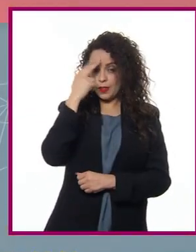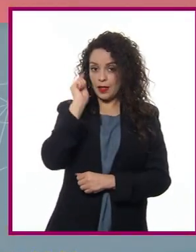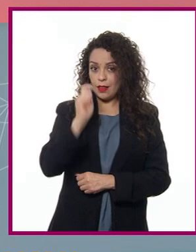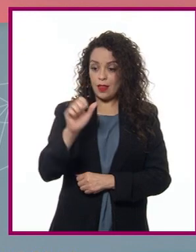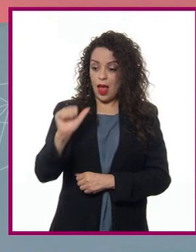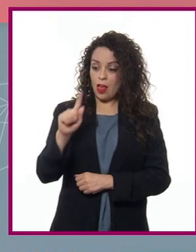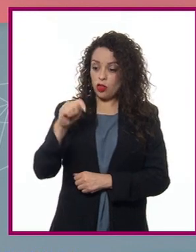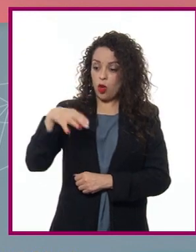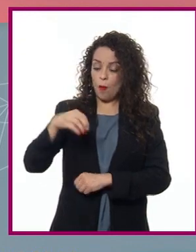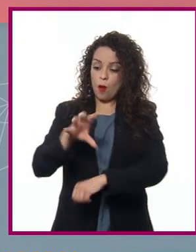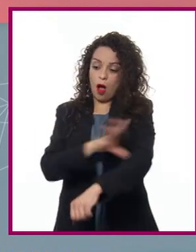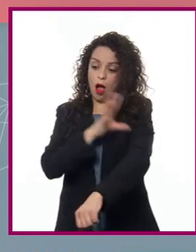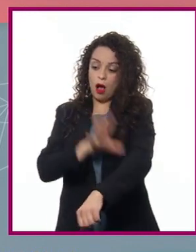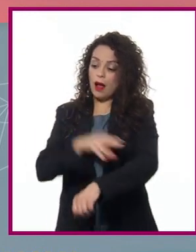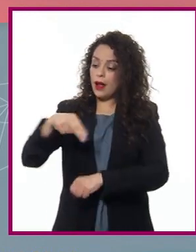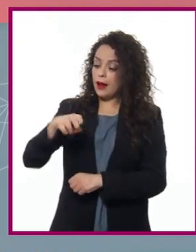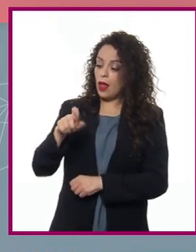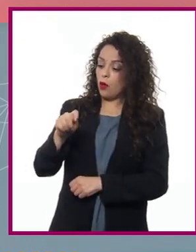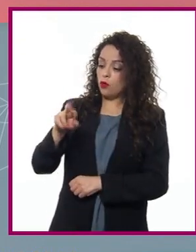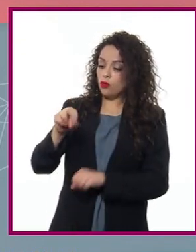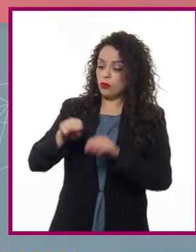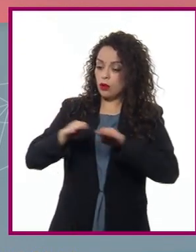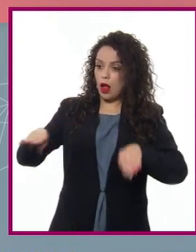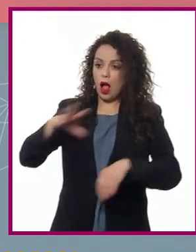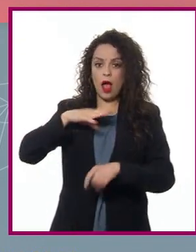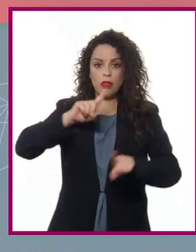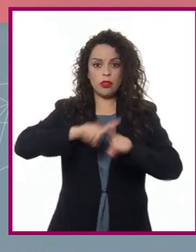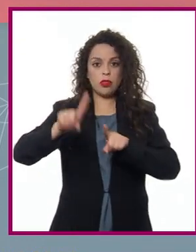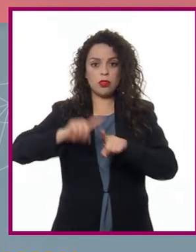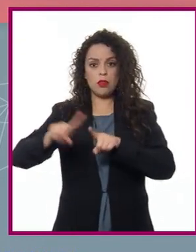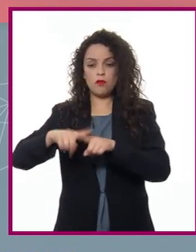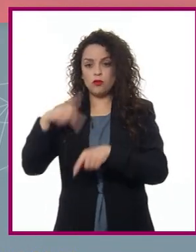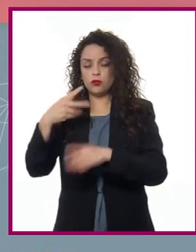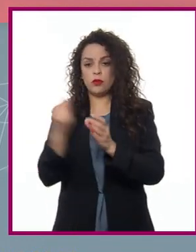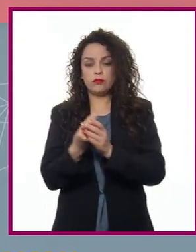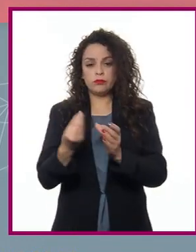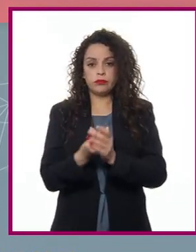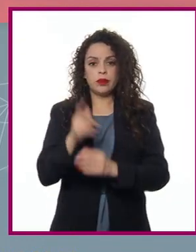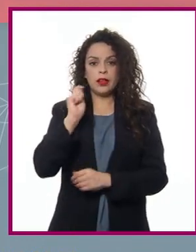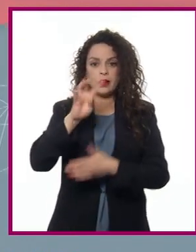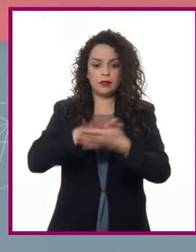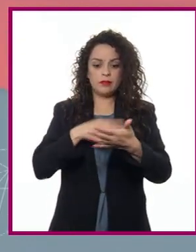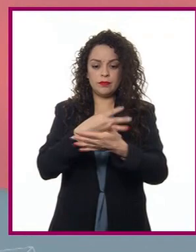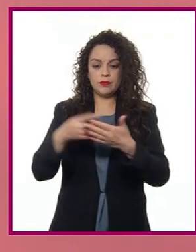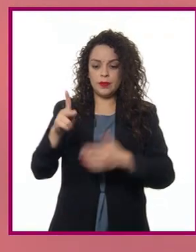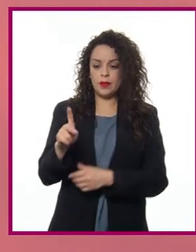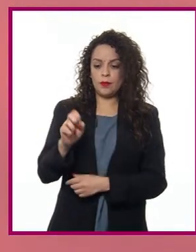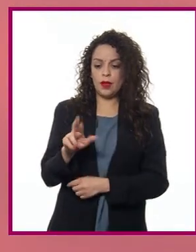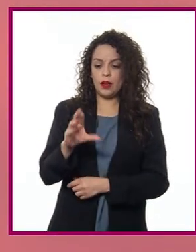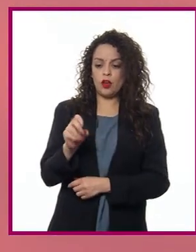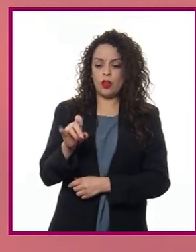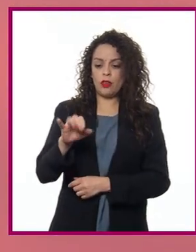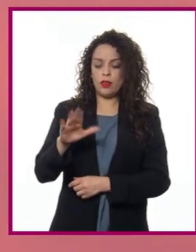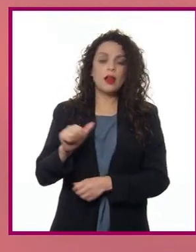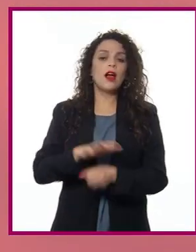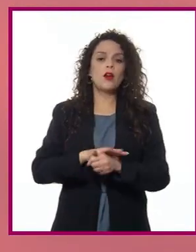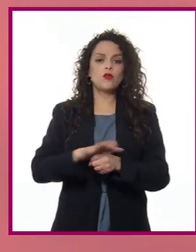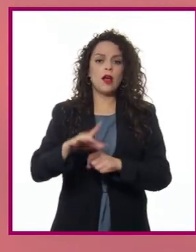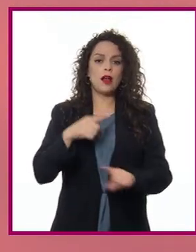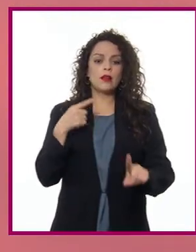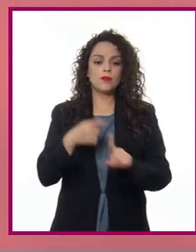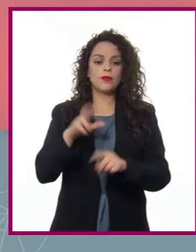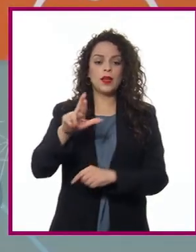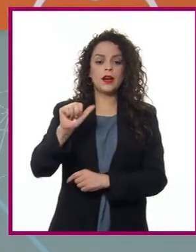átomos eléctricamente neutros cuentan con varias propiedades periódicas? Una de ellas es el